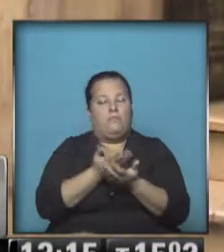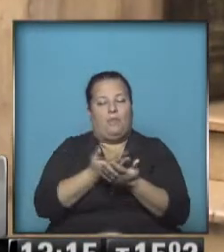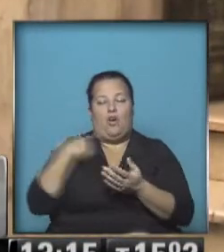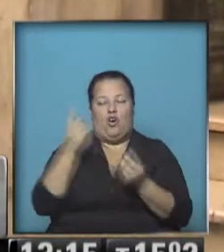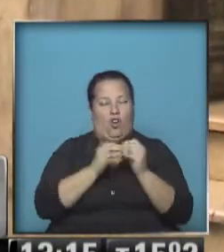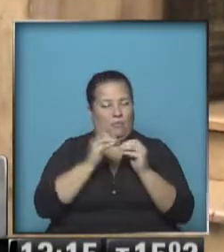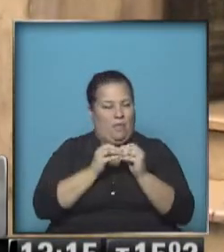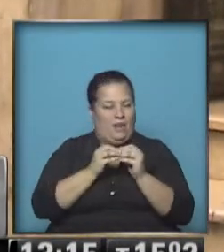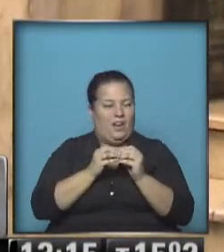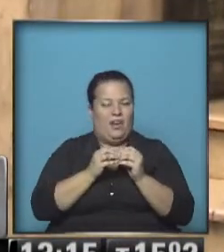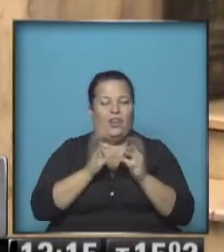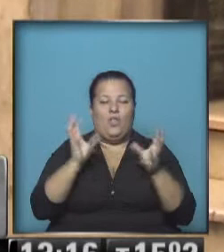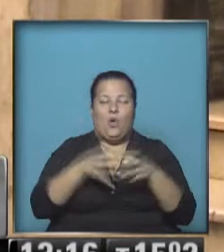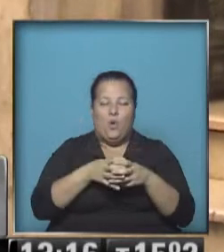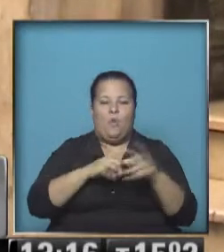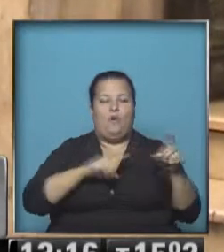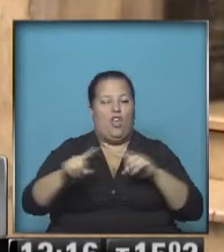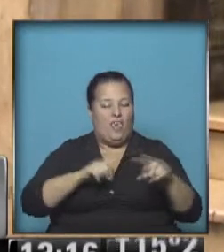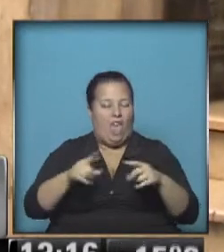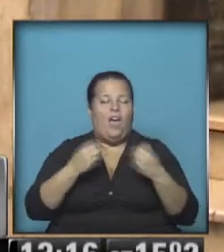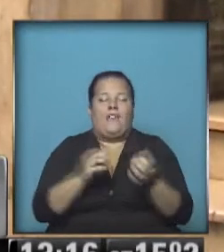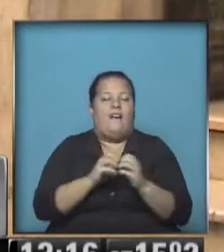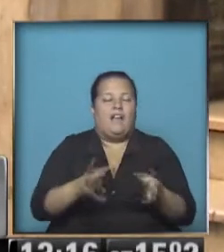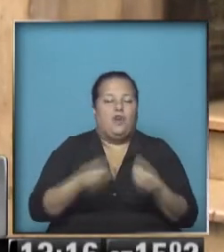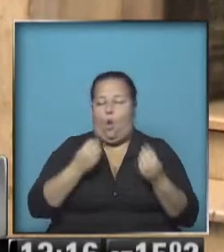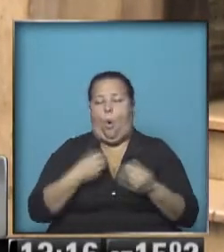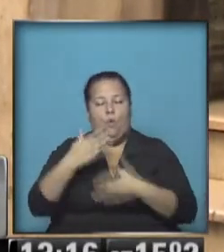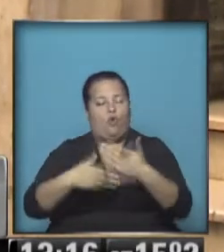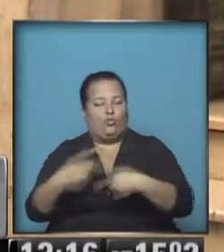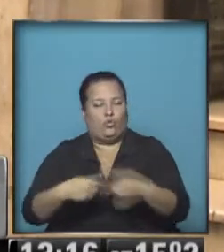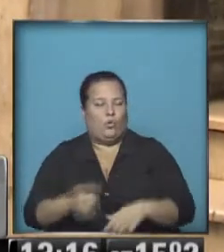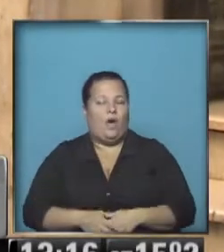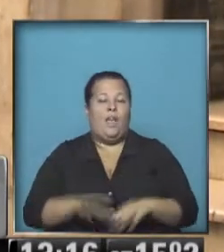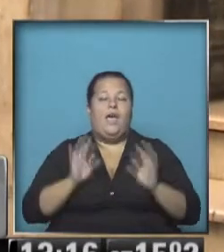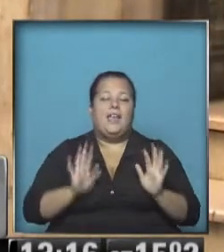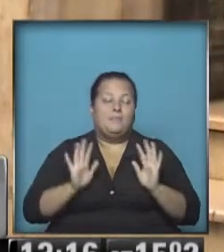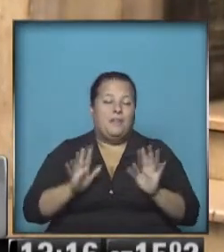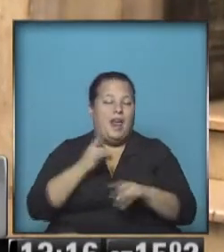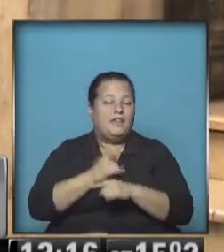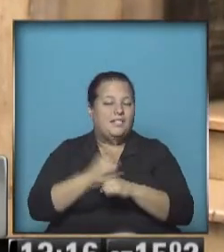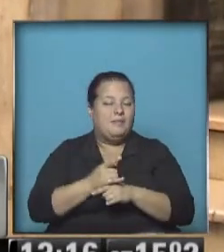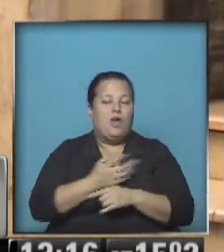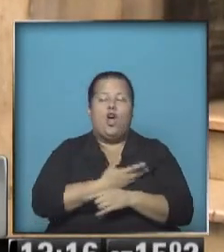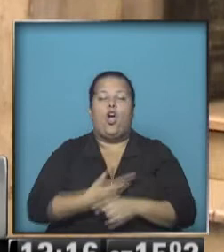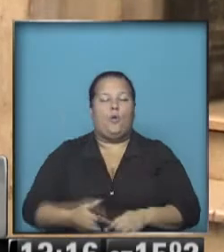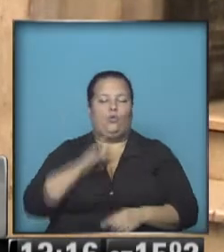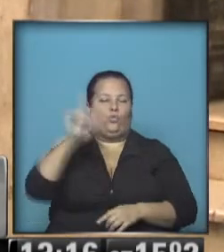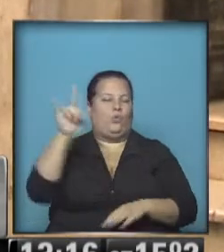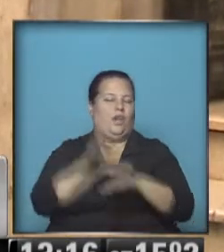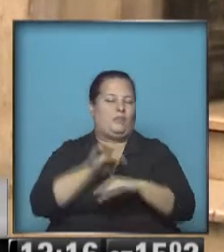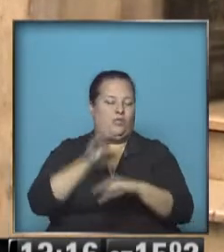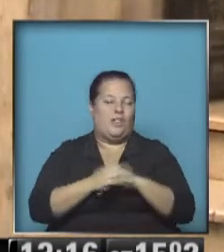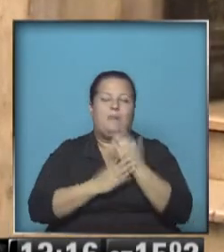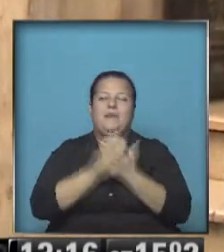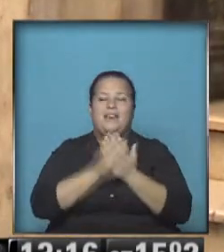compañeros del bloque, de la coordinadora, qué vamos a hacer, cómo vamos a proseguir y esperando siempre que el gobierno se haga cargo, que el